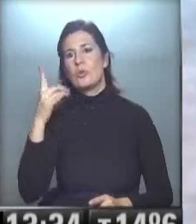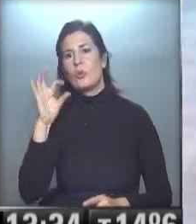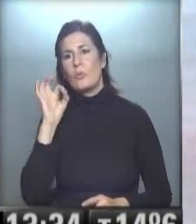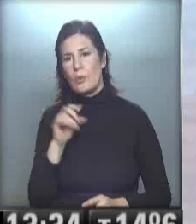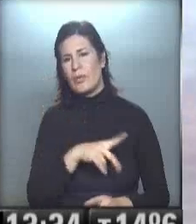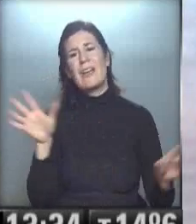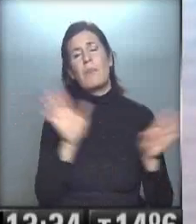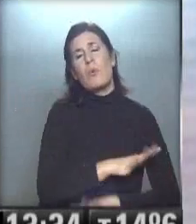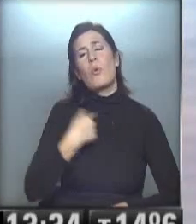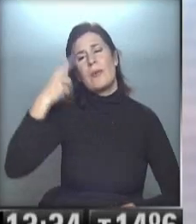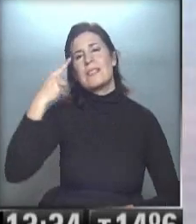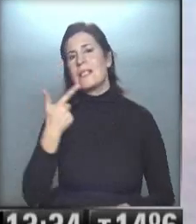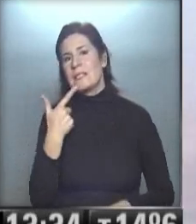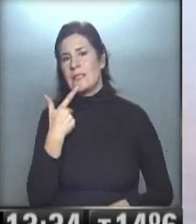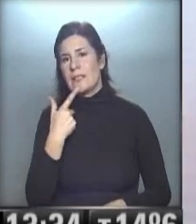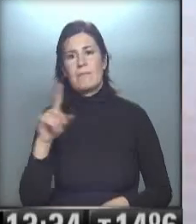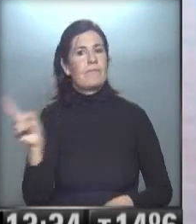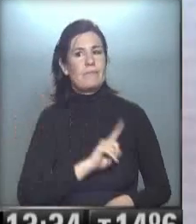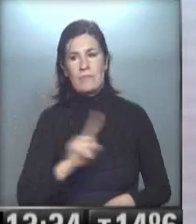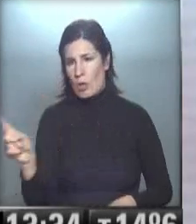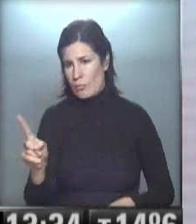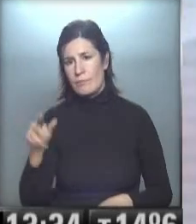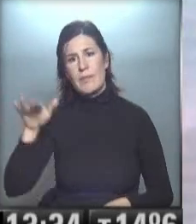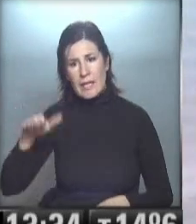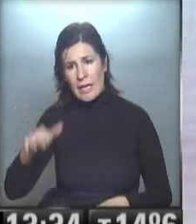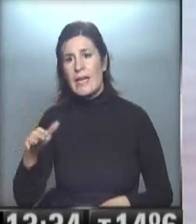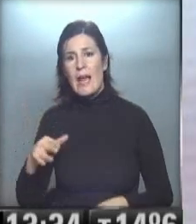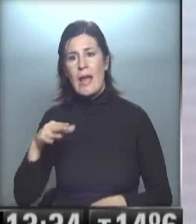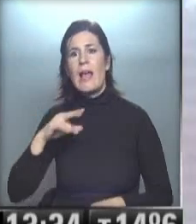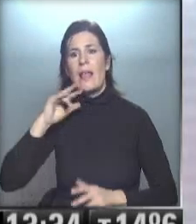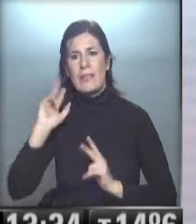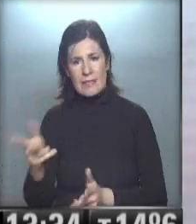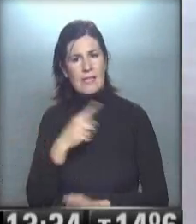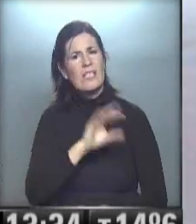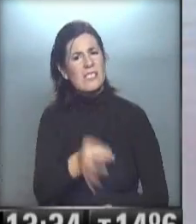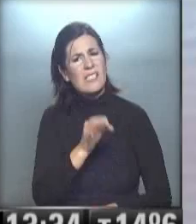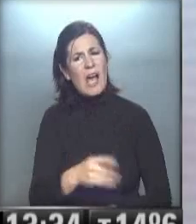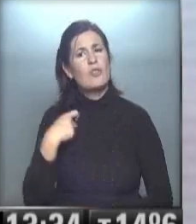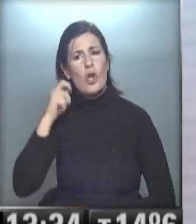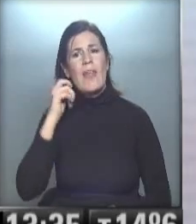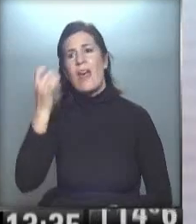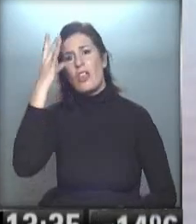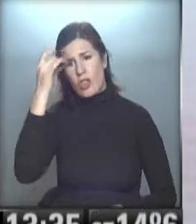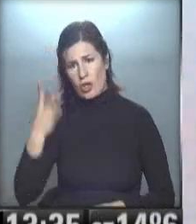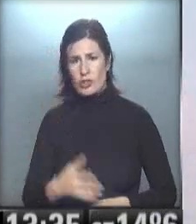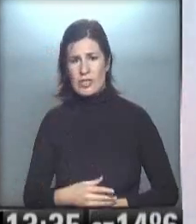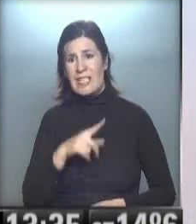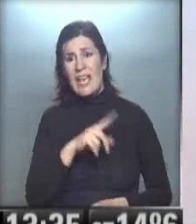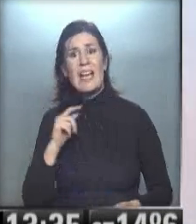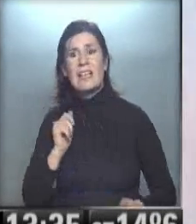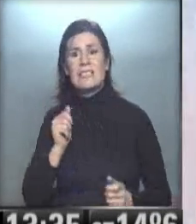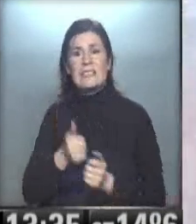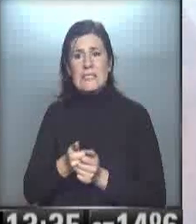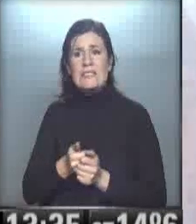del acusado. Bueno, no. La niña dijo lo que dijo, que él sabía que tenía 12 años y que fue forzada.